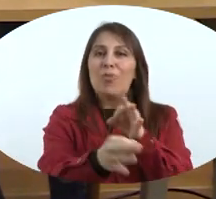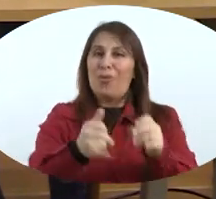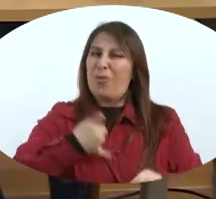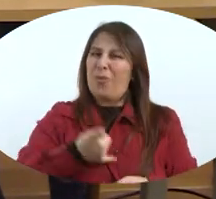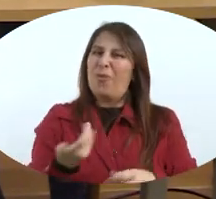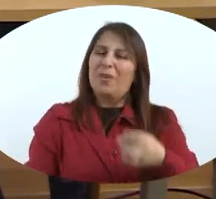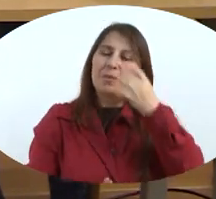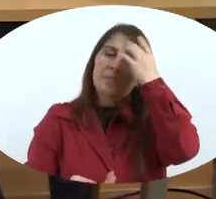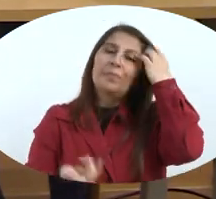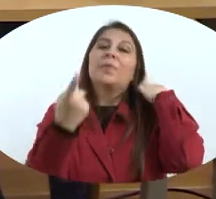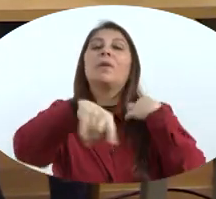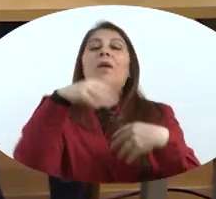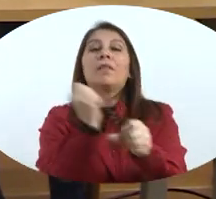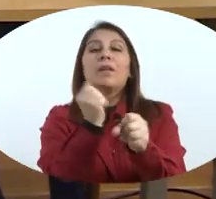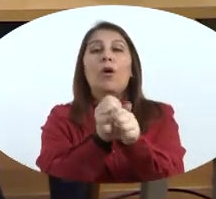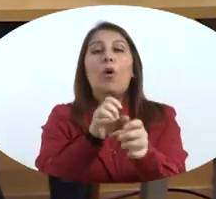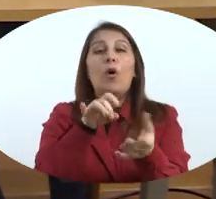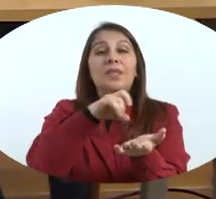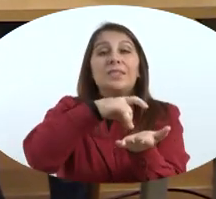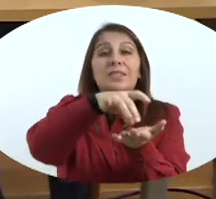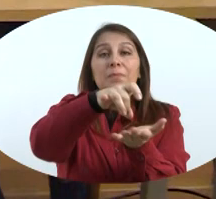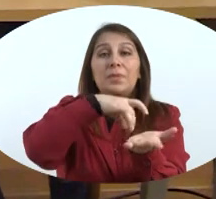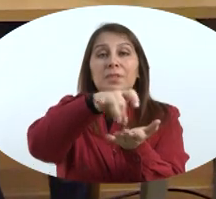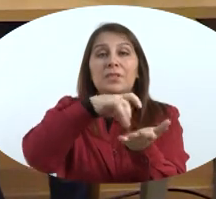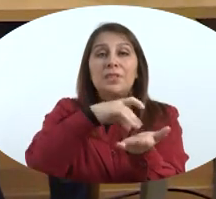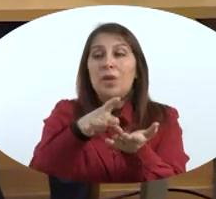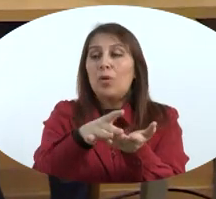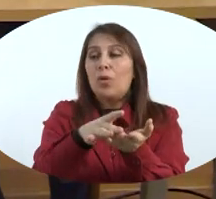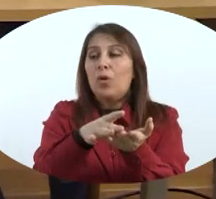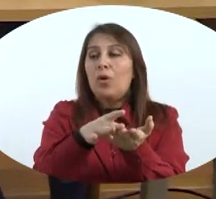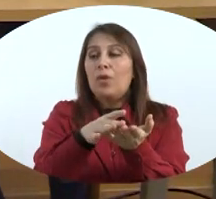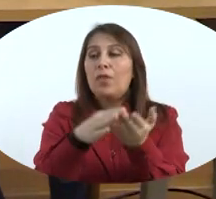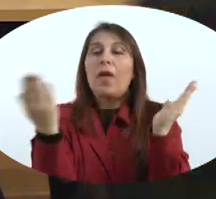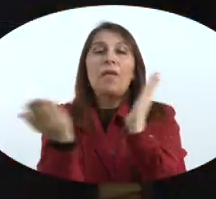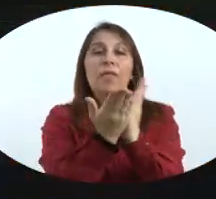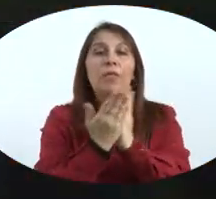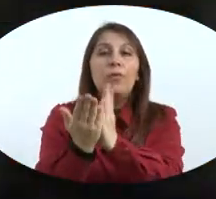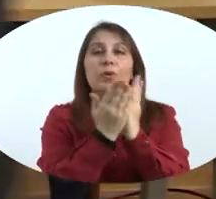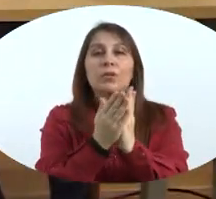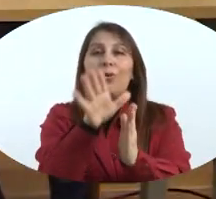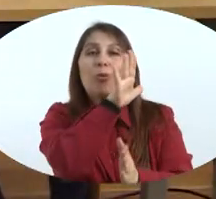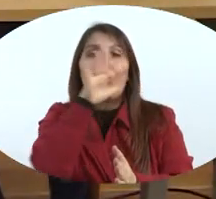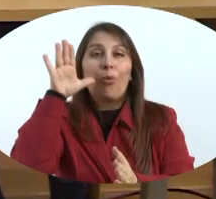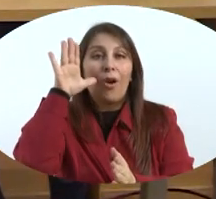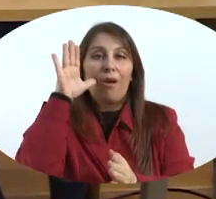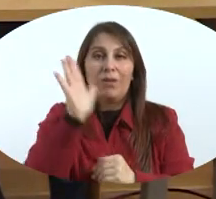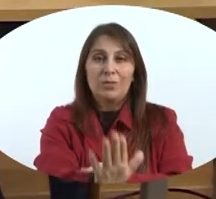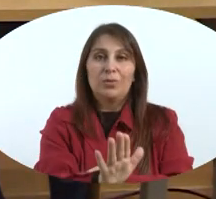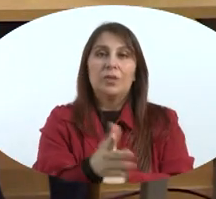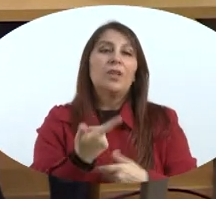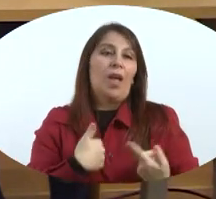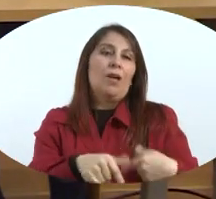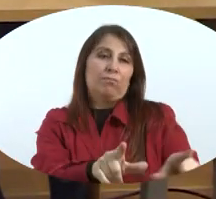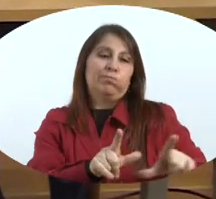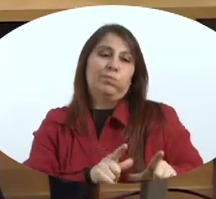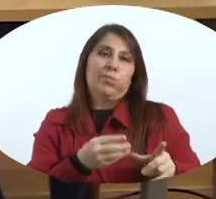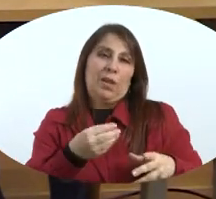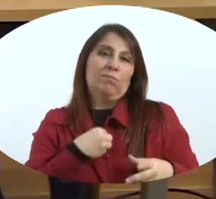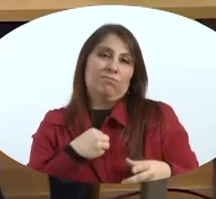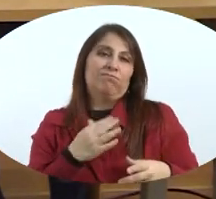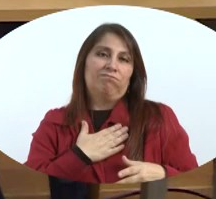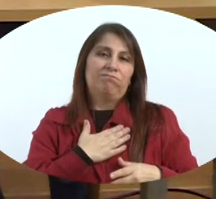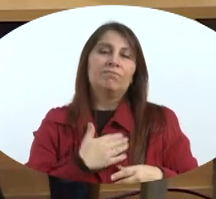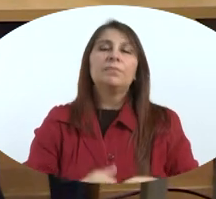el semillero de educación rural y bueno es de educación en territorios rurales de mi licenciatura